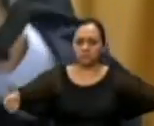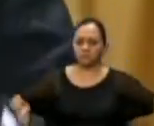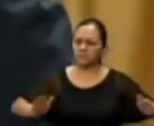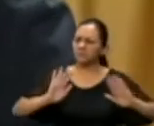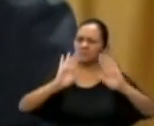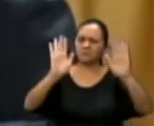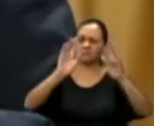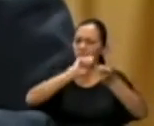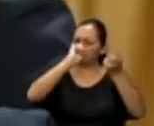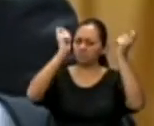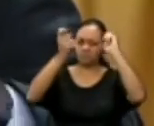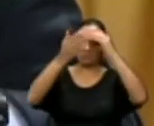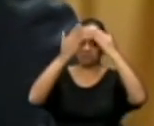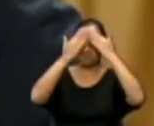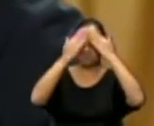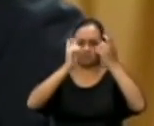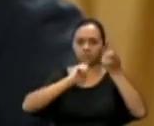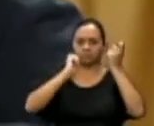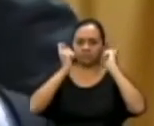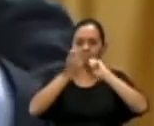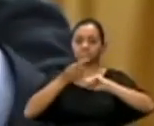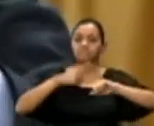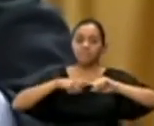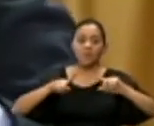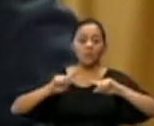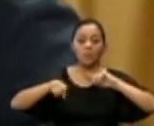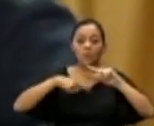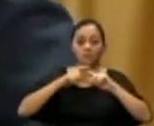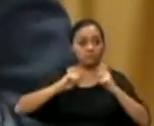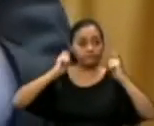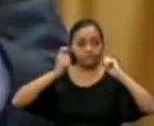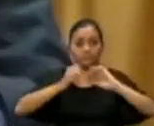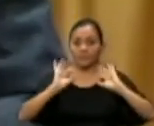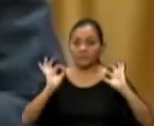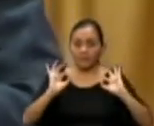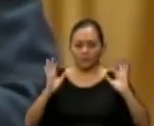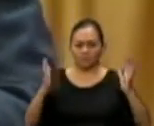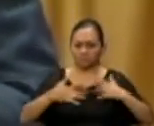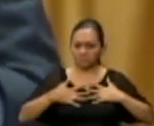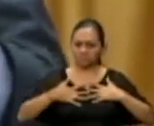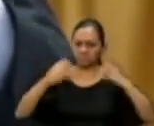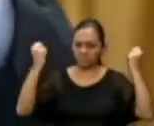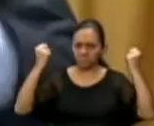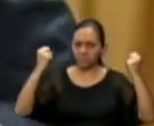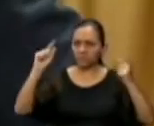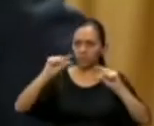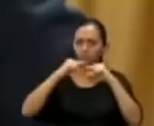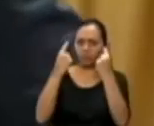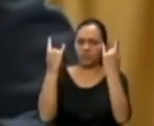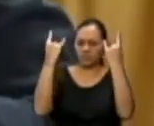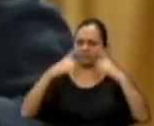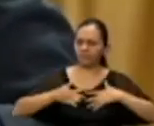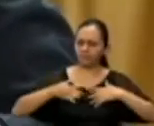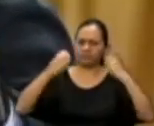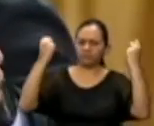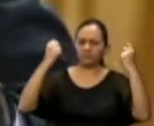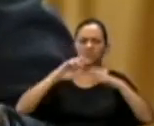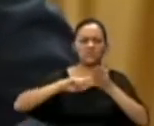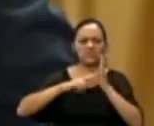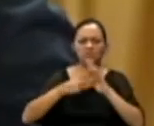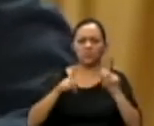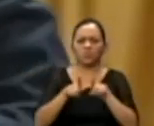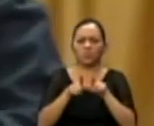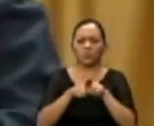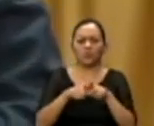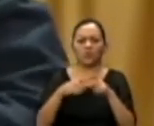esa mentalidad una barbaridad pero mientras no cambie esa prepotencia de cierta burguesía que se cree eso en el país cree que la